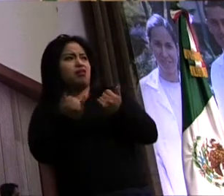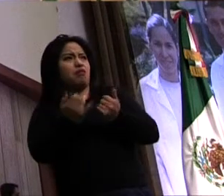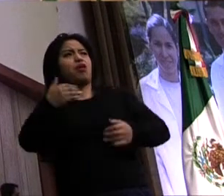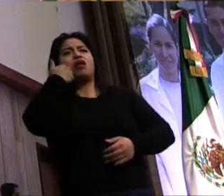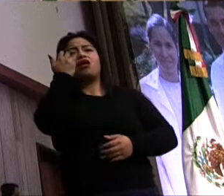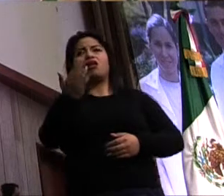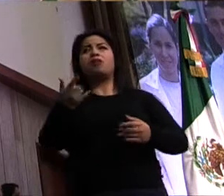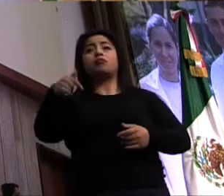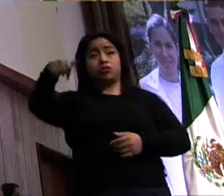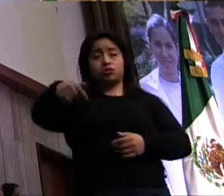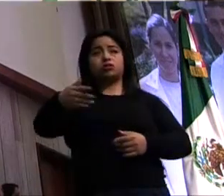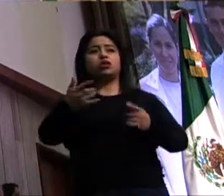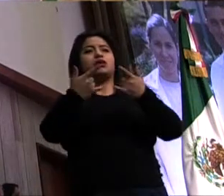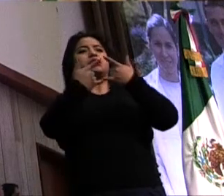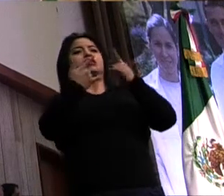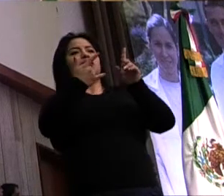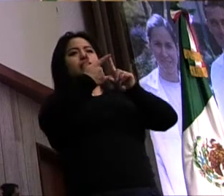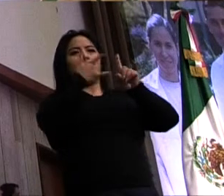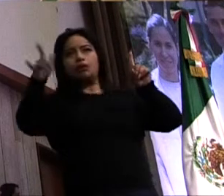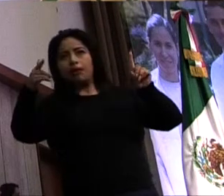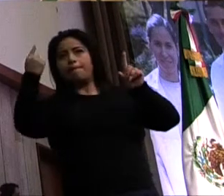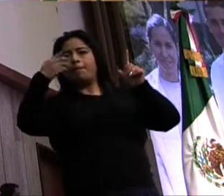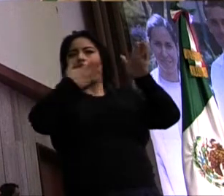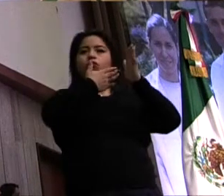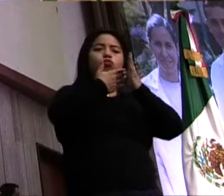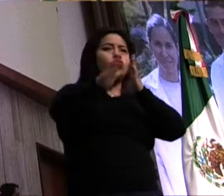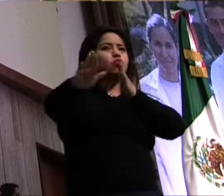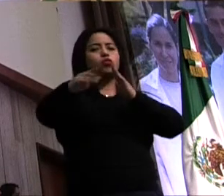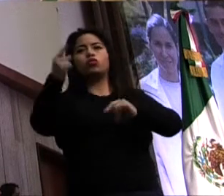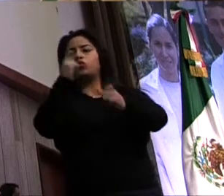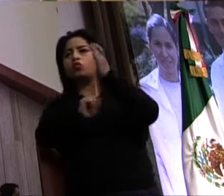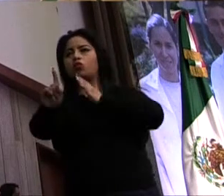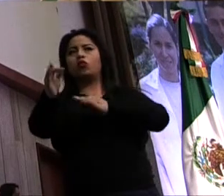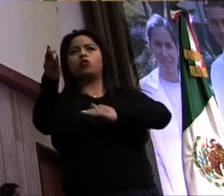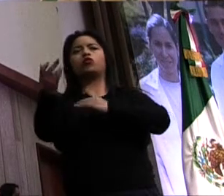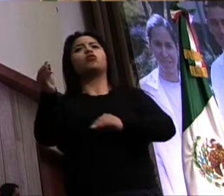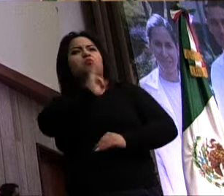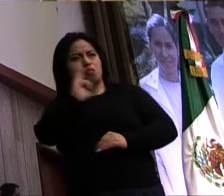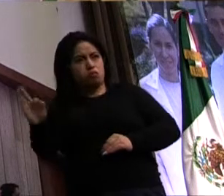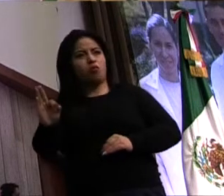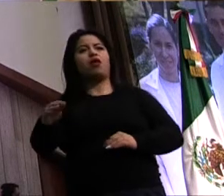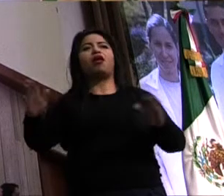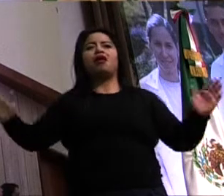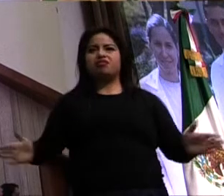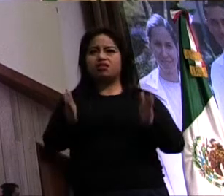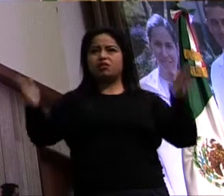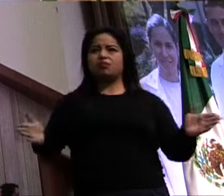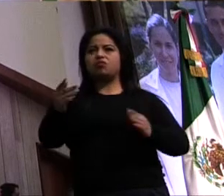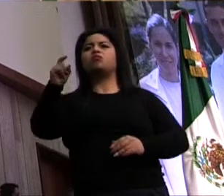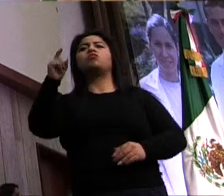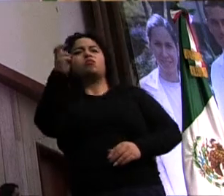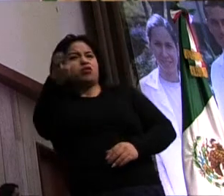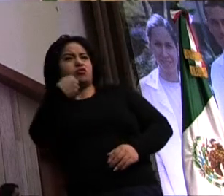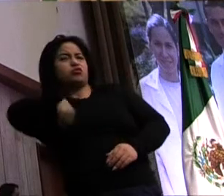puertas abiertas, responsablemente para todos. Por eso nos sumamos con gusto a proteger la salud de los